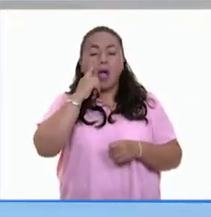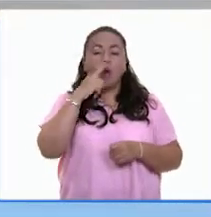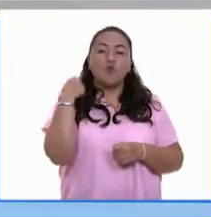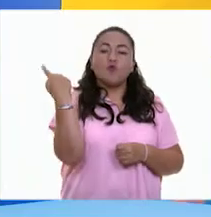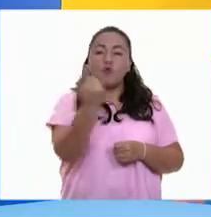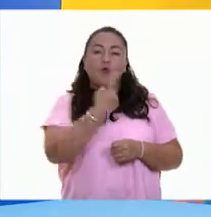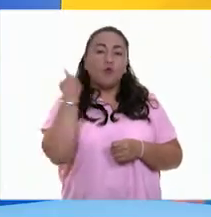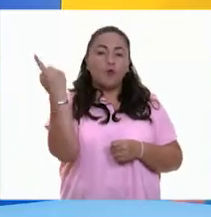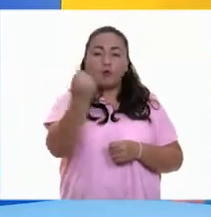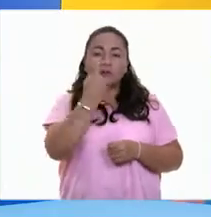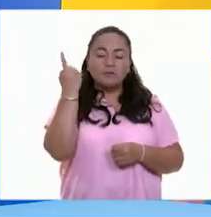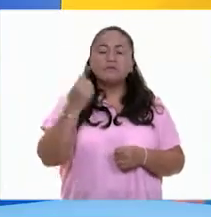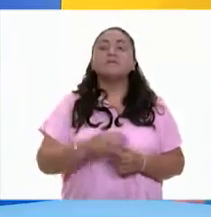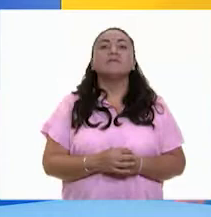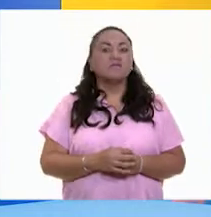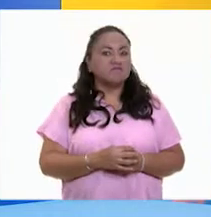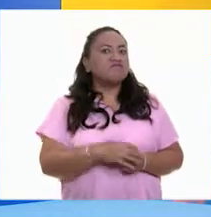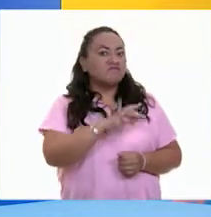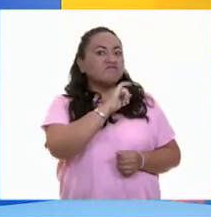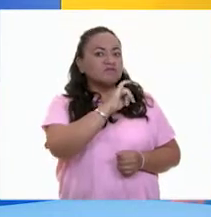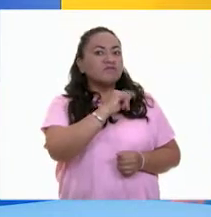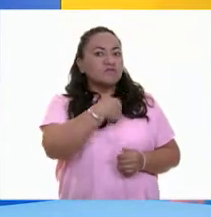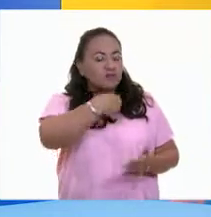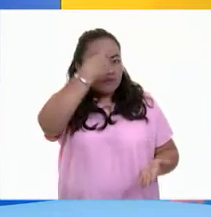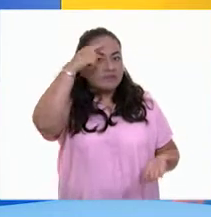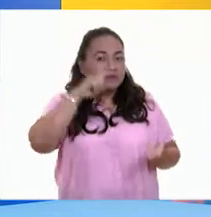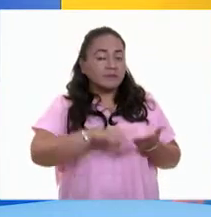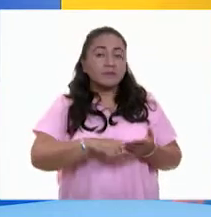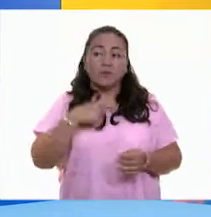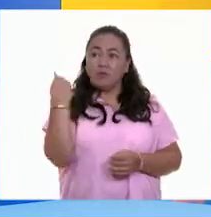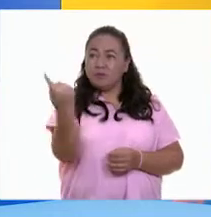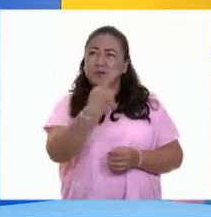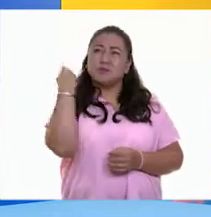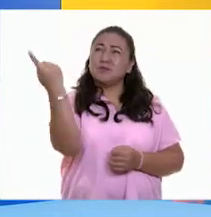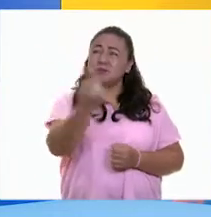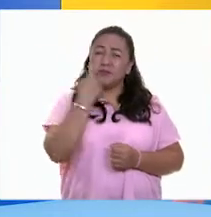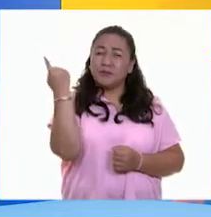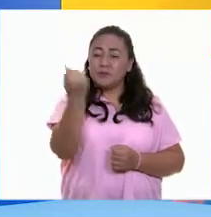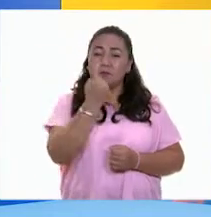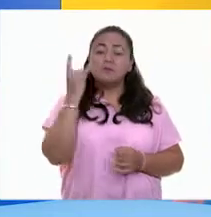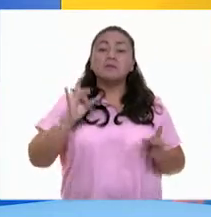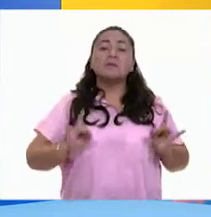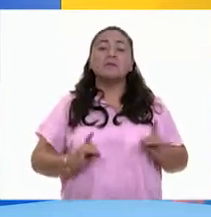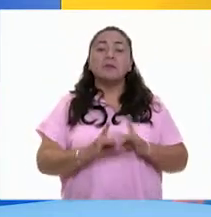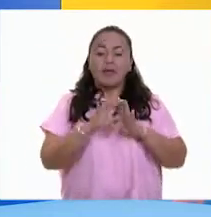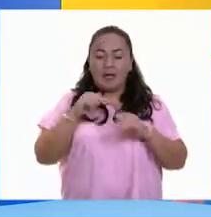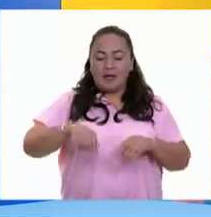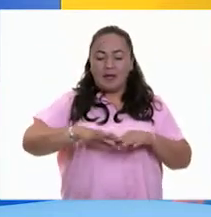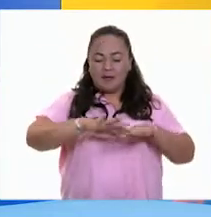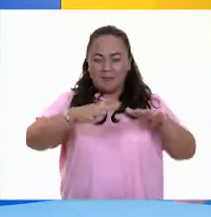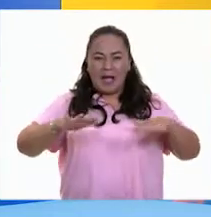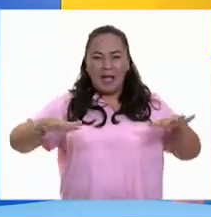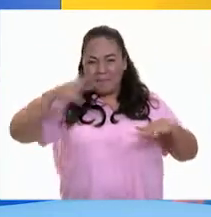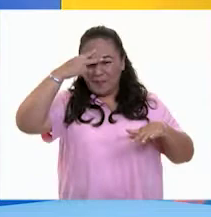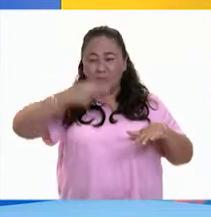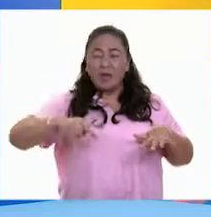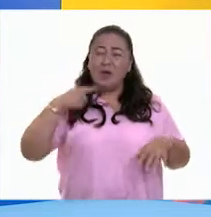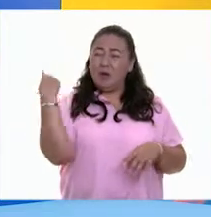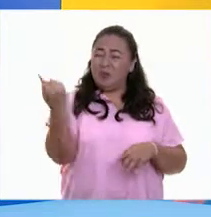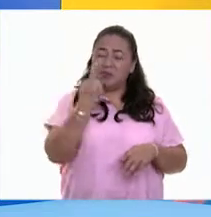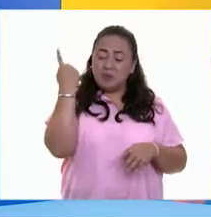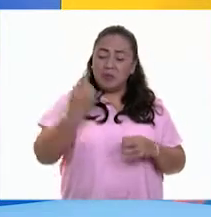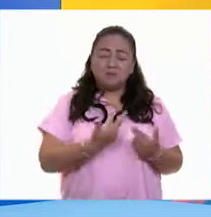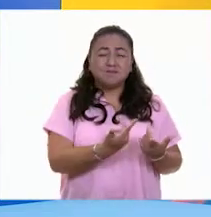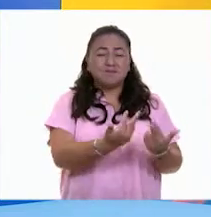huracanes. Yo también lo creo, Raulito. Ya que los huracanes, cuando llegan a chocar con las costas mexicanas, arrasan con todo